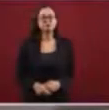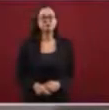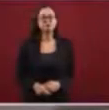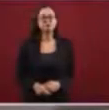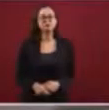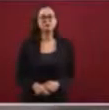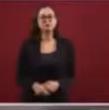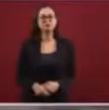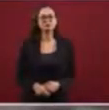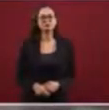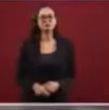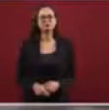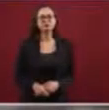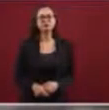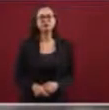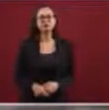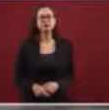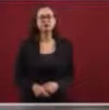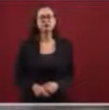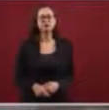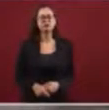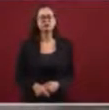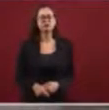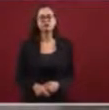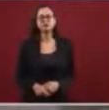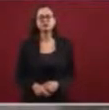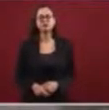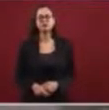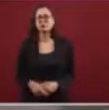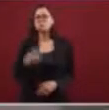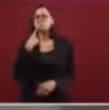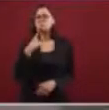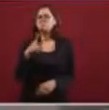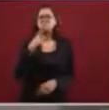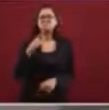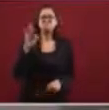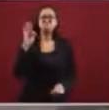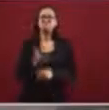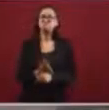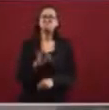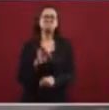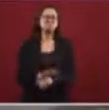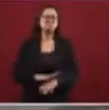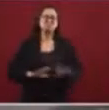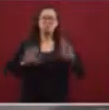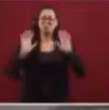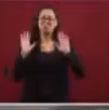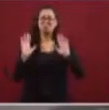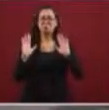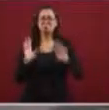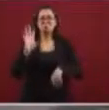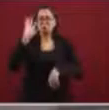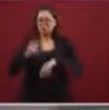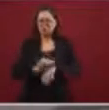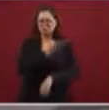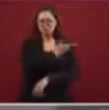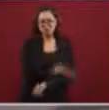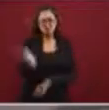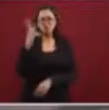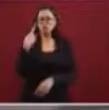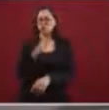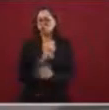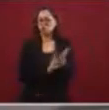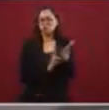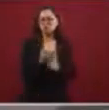presidente, al respecto. Todos los amparos que sean están permitidos, es un